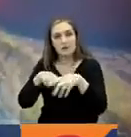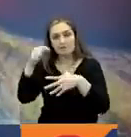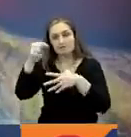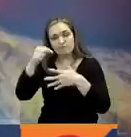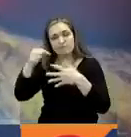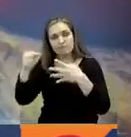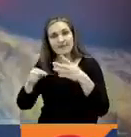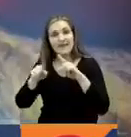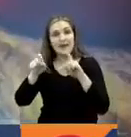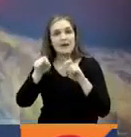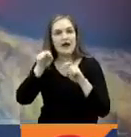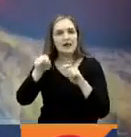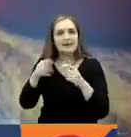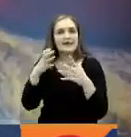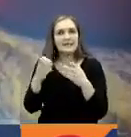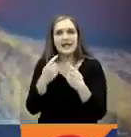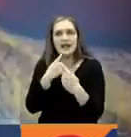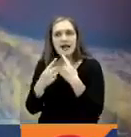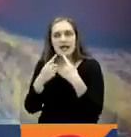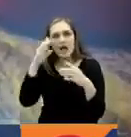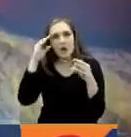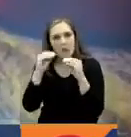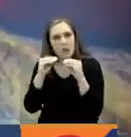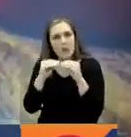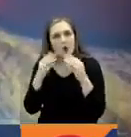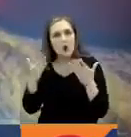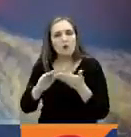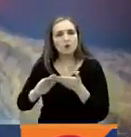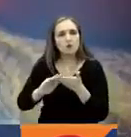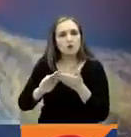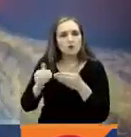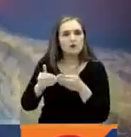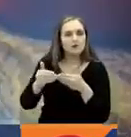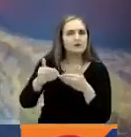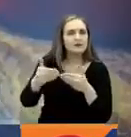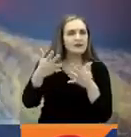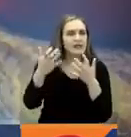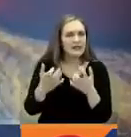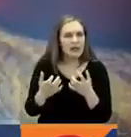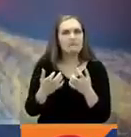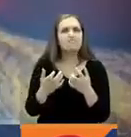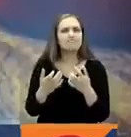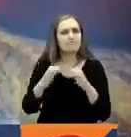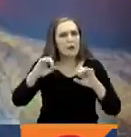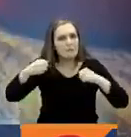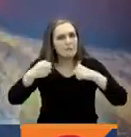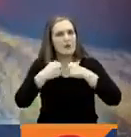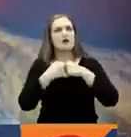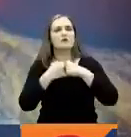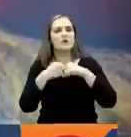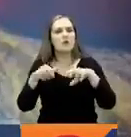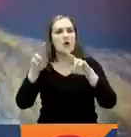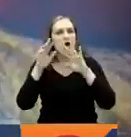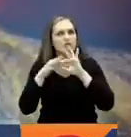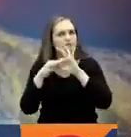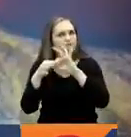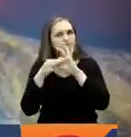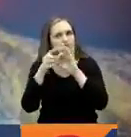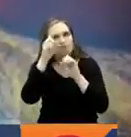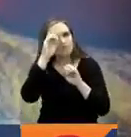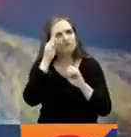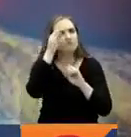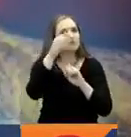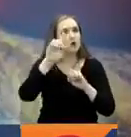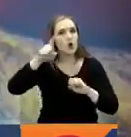que los dos países quieren hablar y quieren llegar a posibles pactos y sociedades para más adelante entre